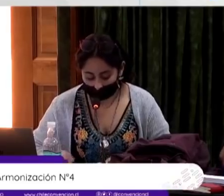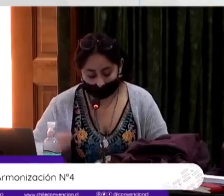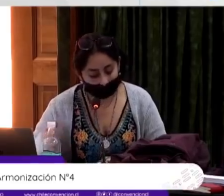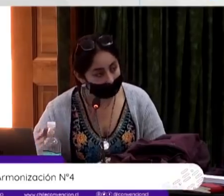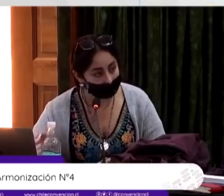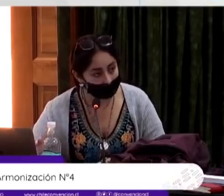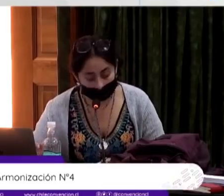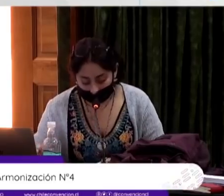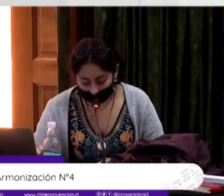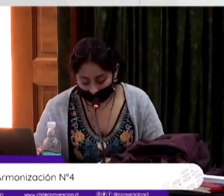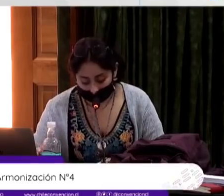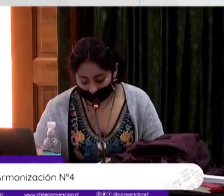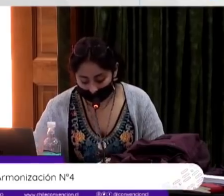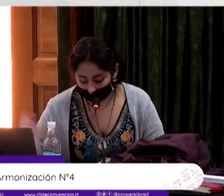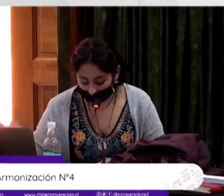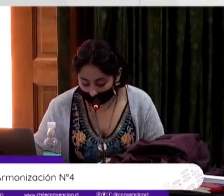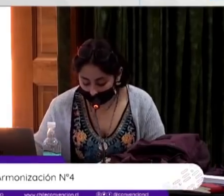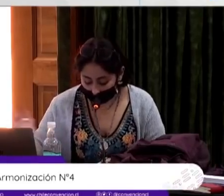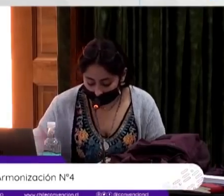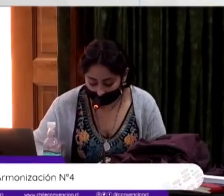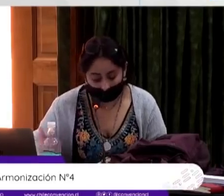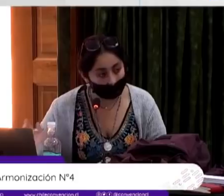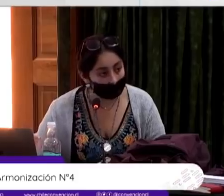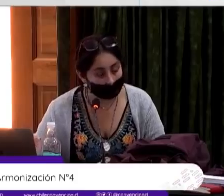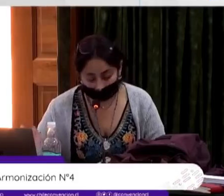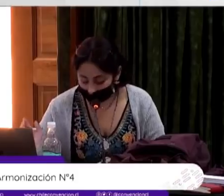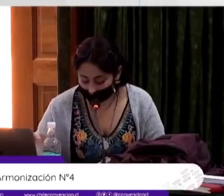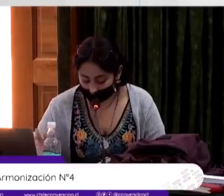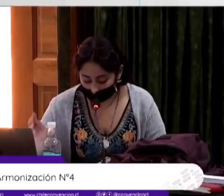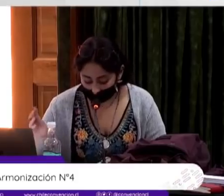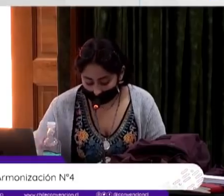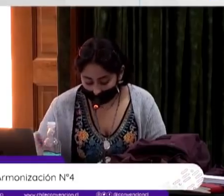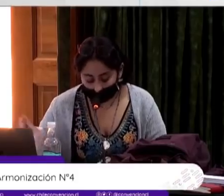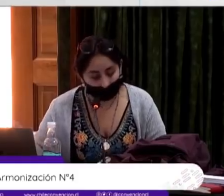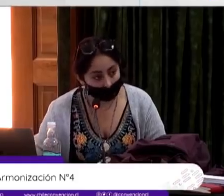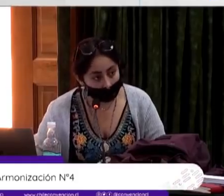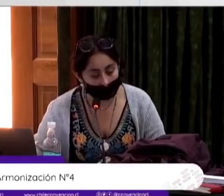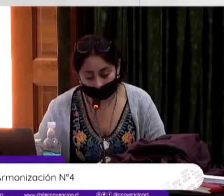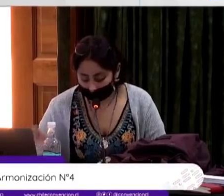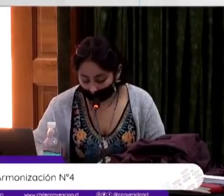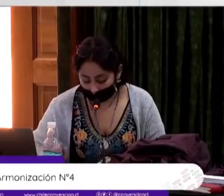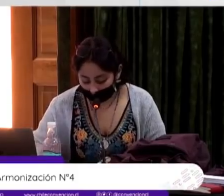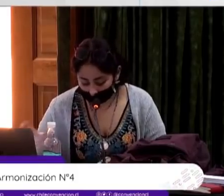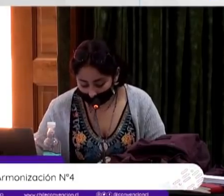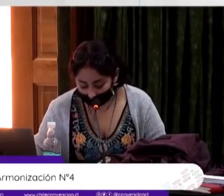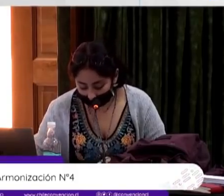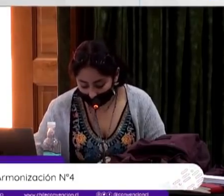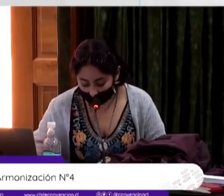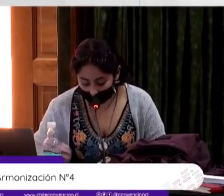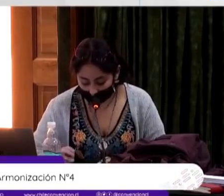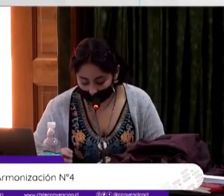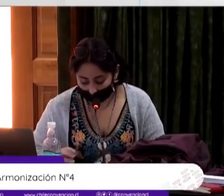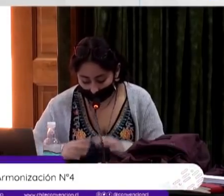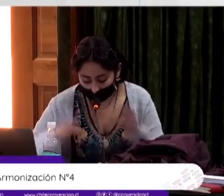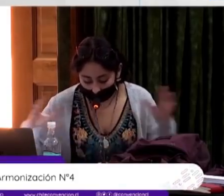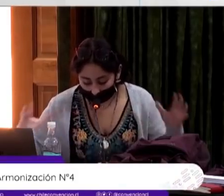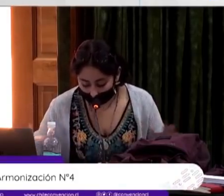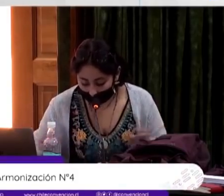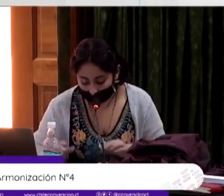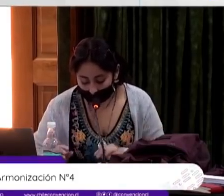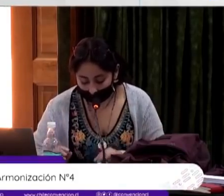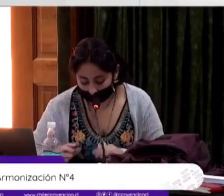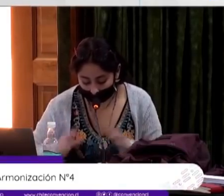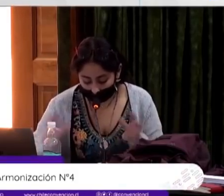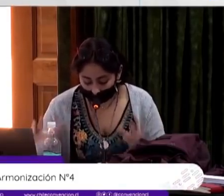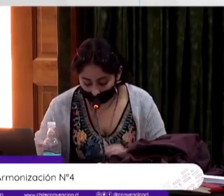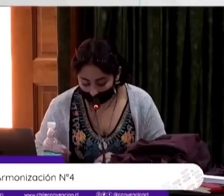que la inaplicabilidad de preceptos legales propuesta por la Convención no alcanza, dicen, a cubrir otras hipótesis de inconstitucionalidad que es necesario